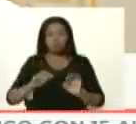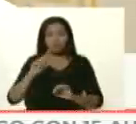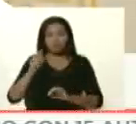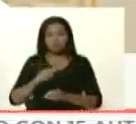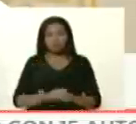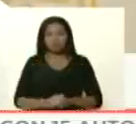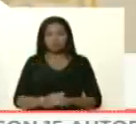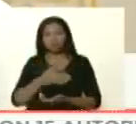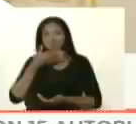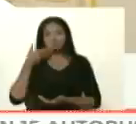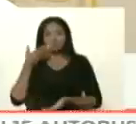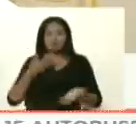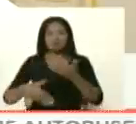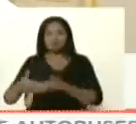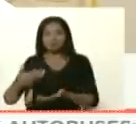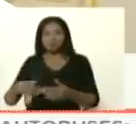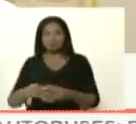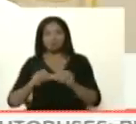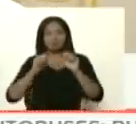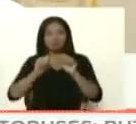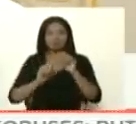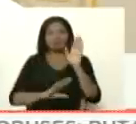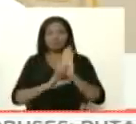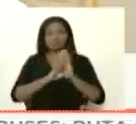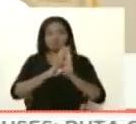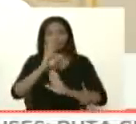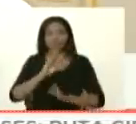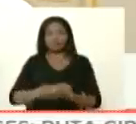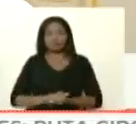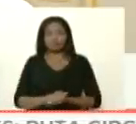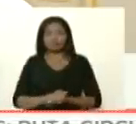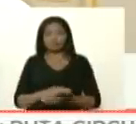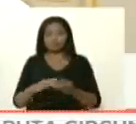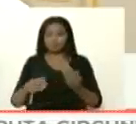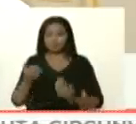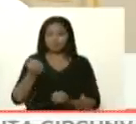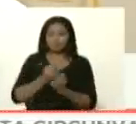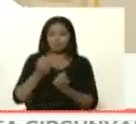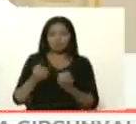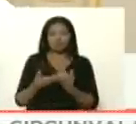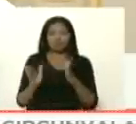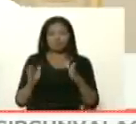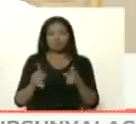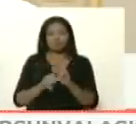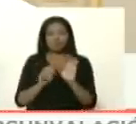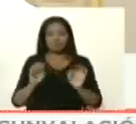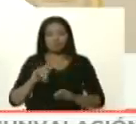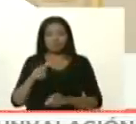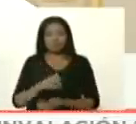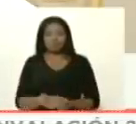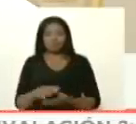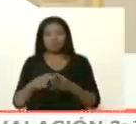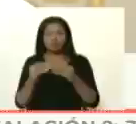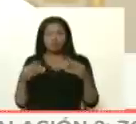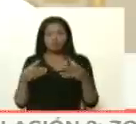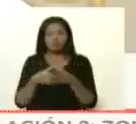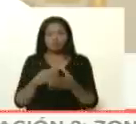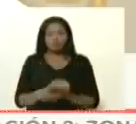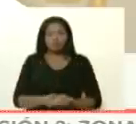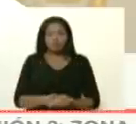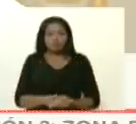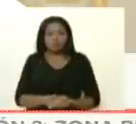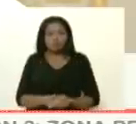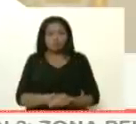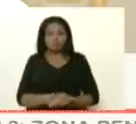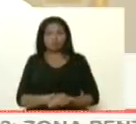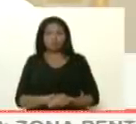dar mejores servicios y para seguir creciendo. La solidaridad ha sido de todos los sectores. Y es